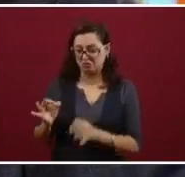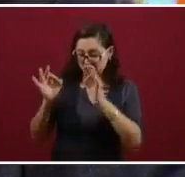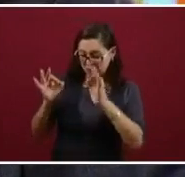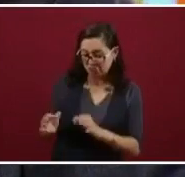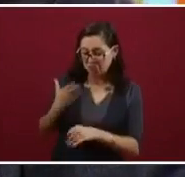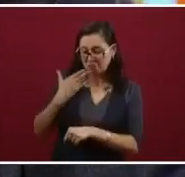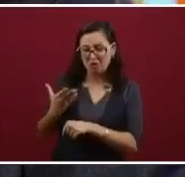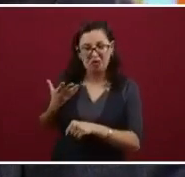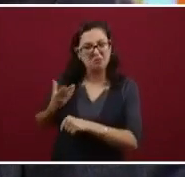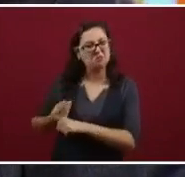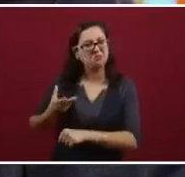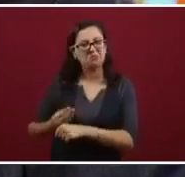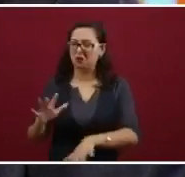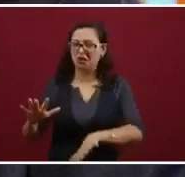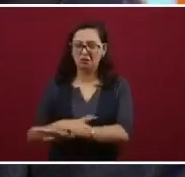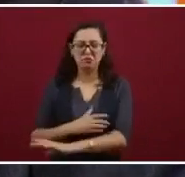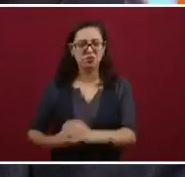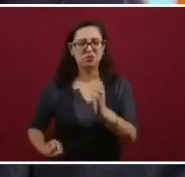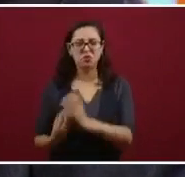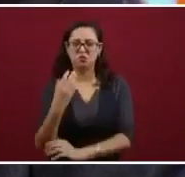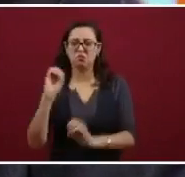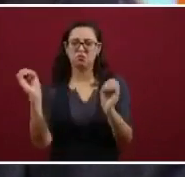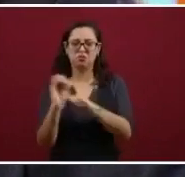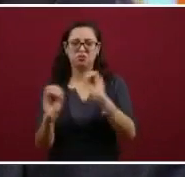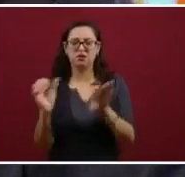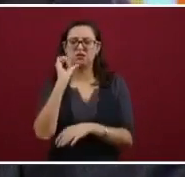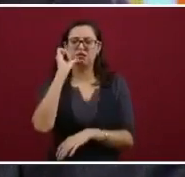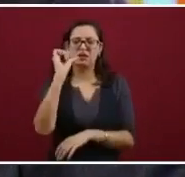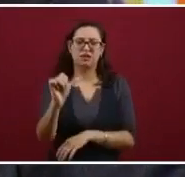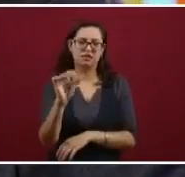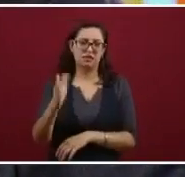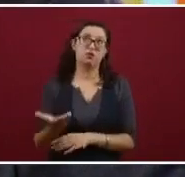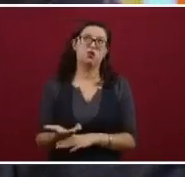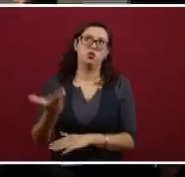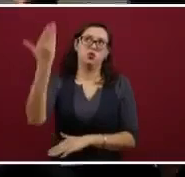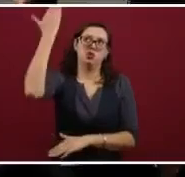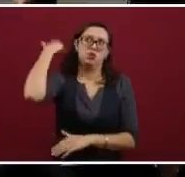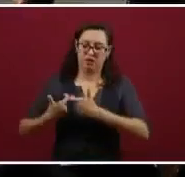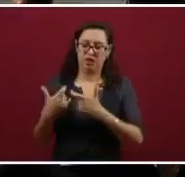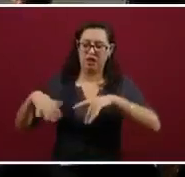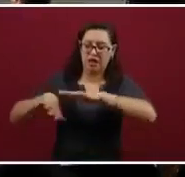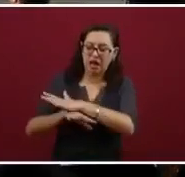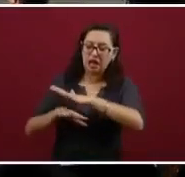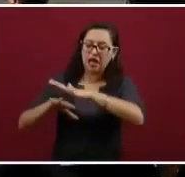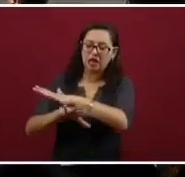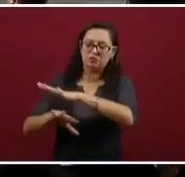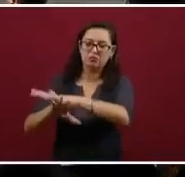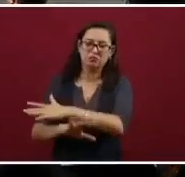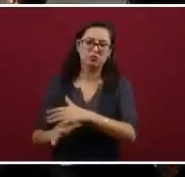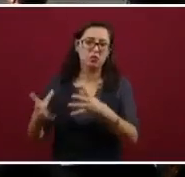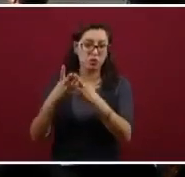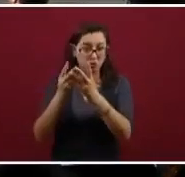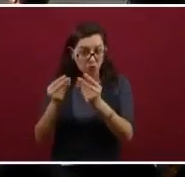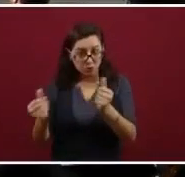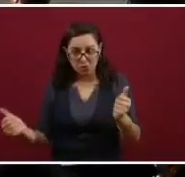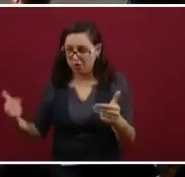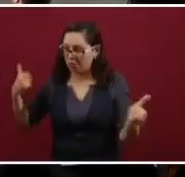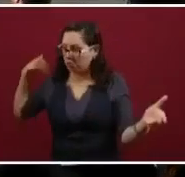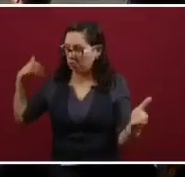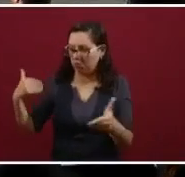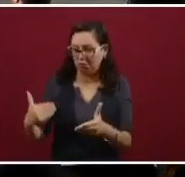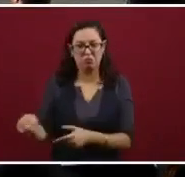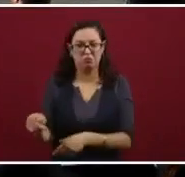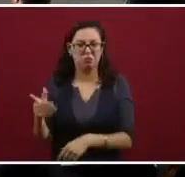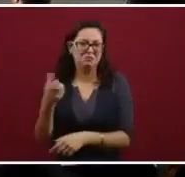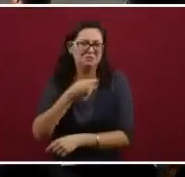siendo repuesto por los gaseros desde que desapareció el fideicomiso de reposición de cilindros, lo cual es importante, ya que tienen márgenes